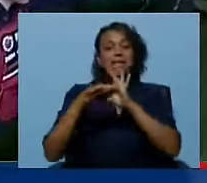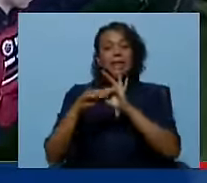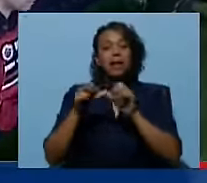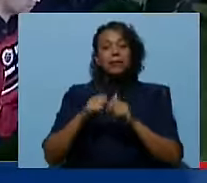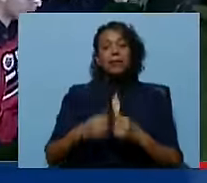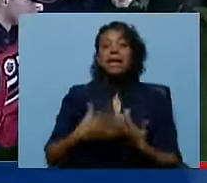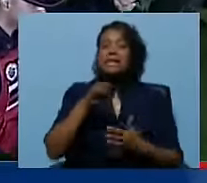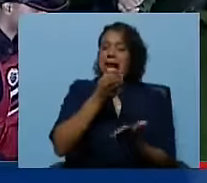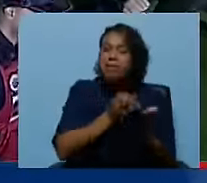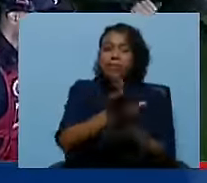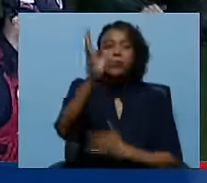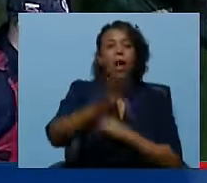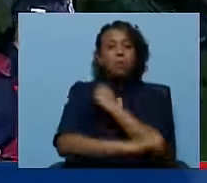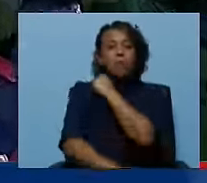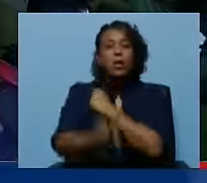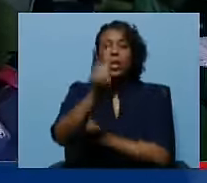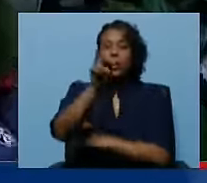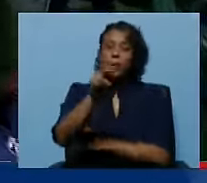¡Leales siempre!